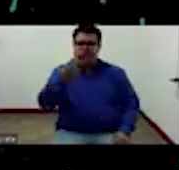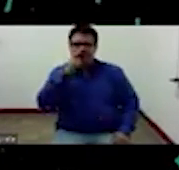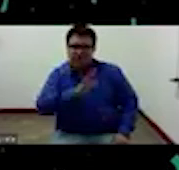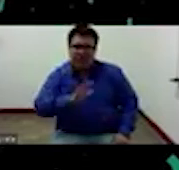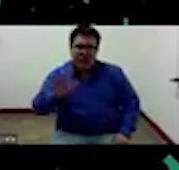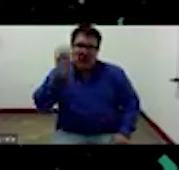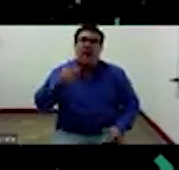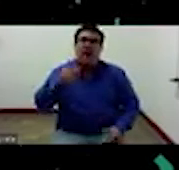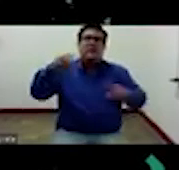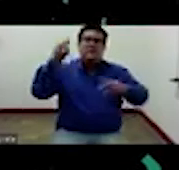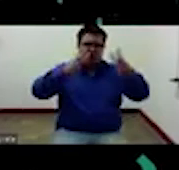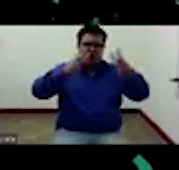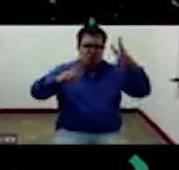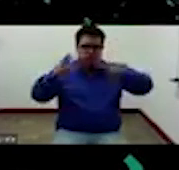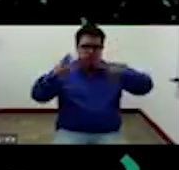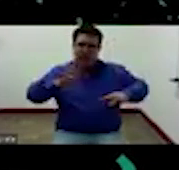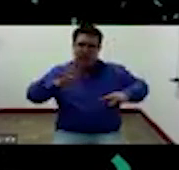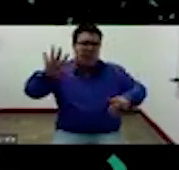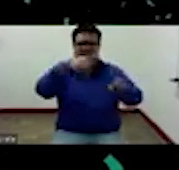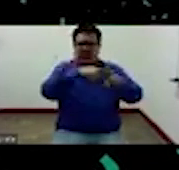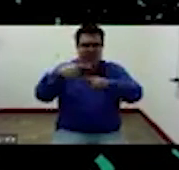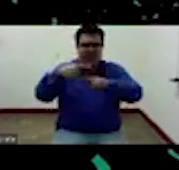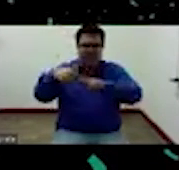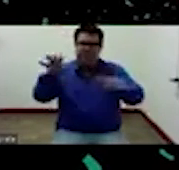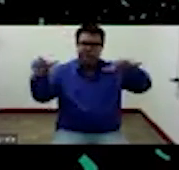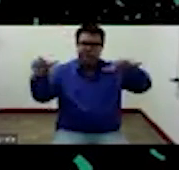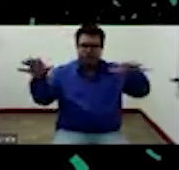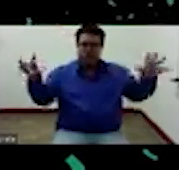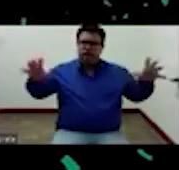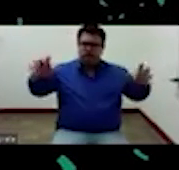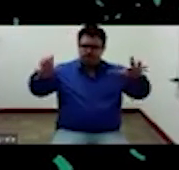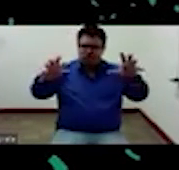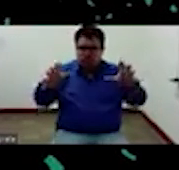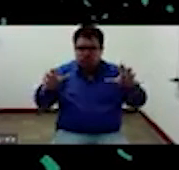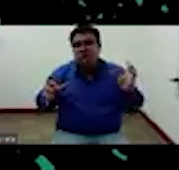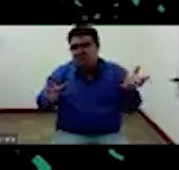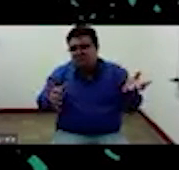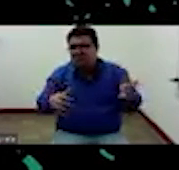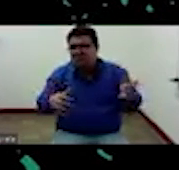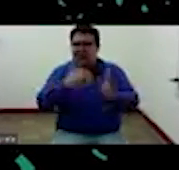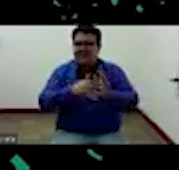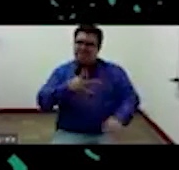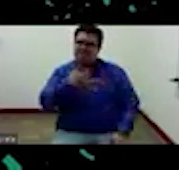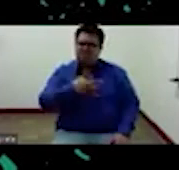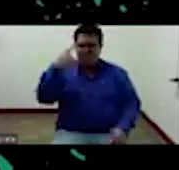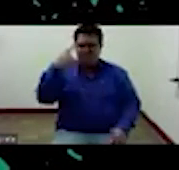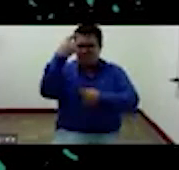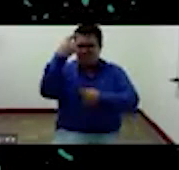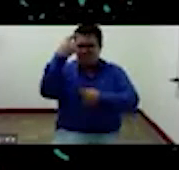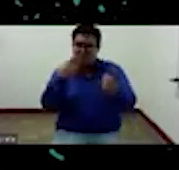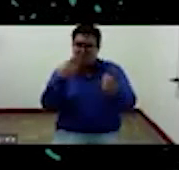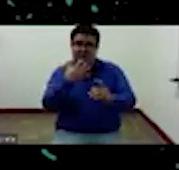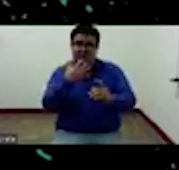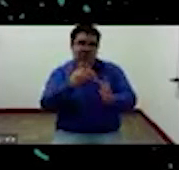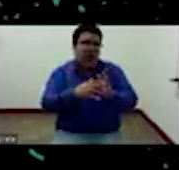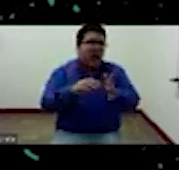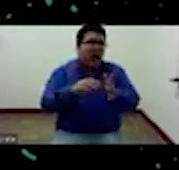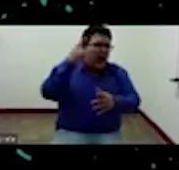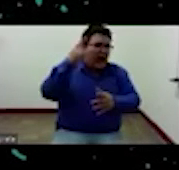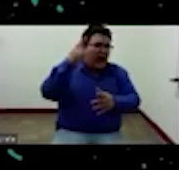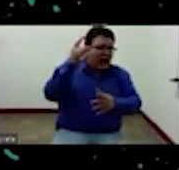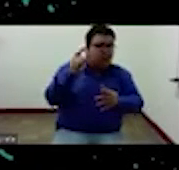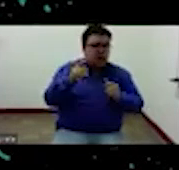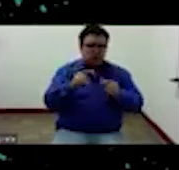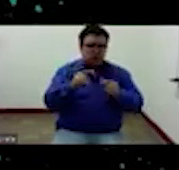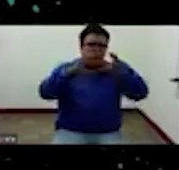inclusive. Me hubiera gustado más sitios que tienen que ver con esa conexión con el archivo y tal. Después les mostraré